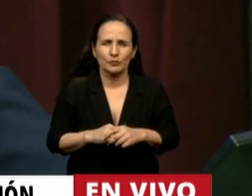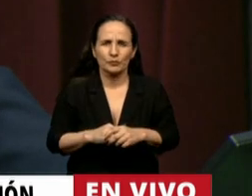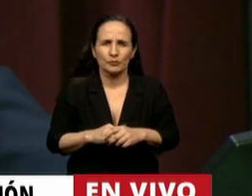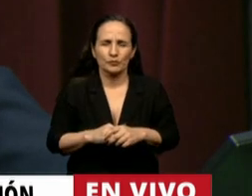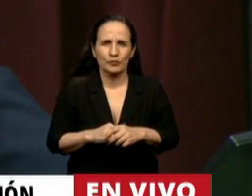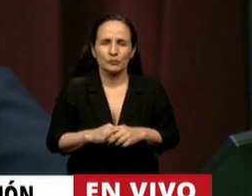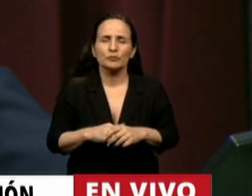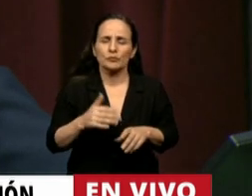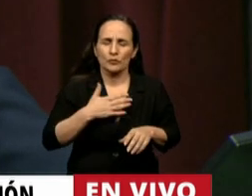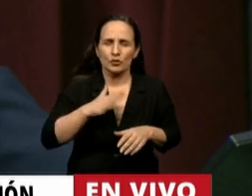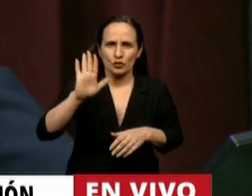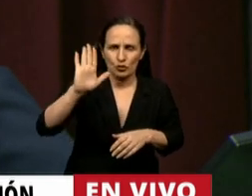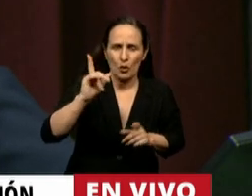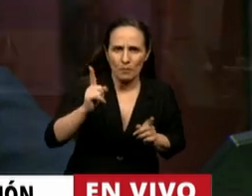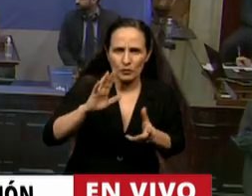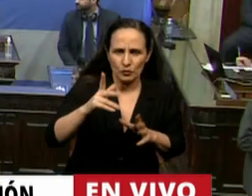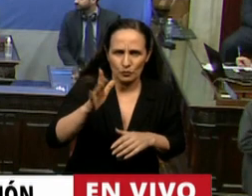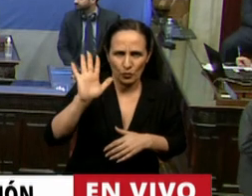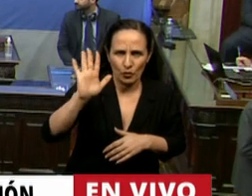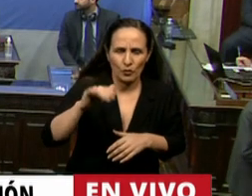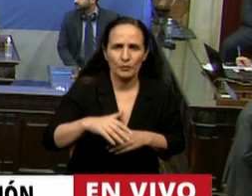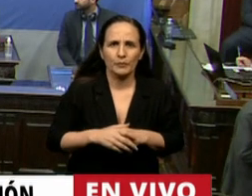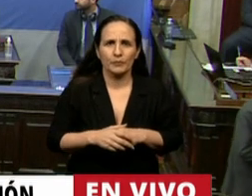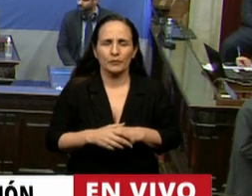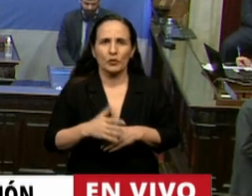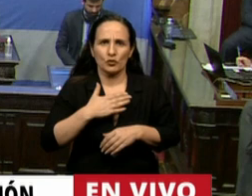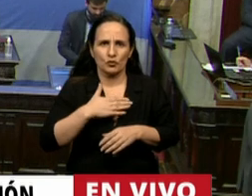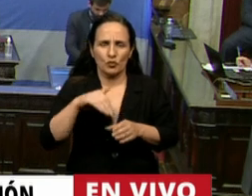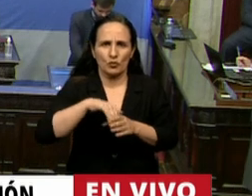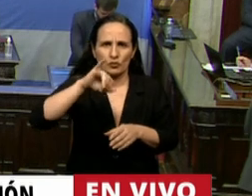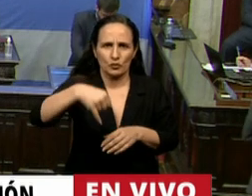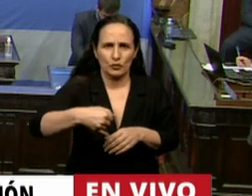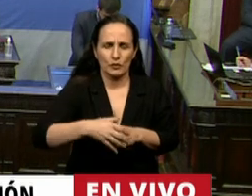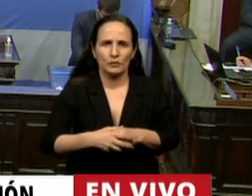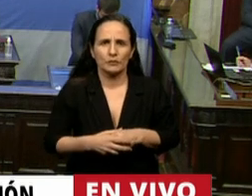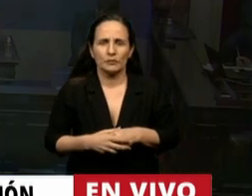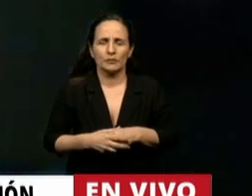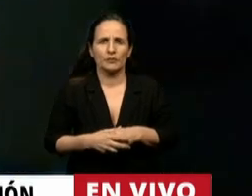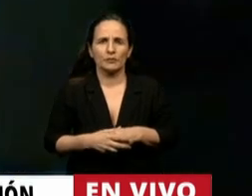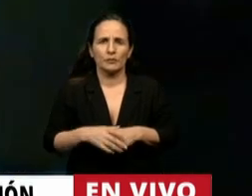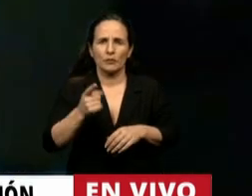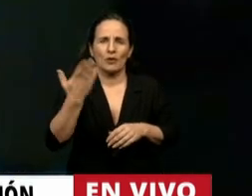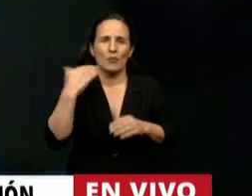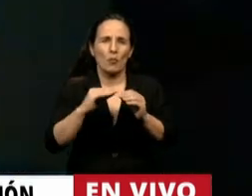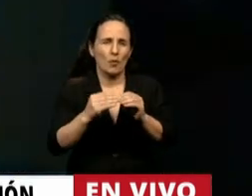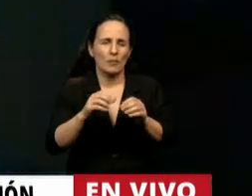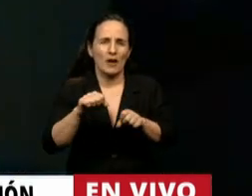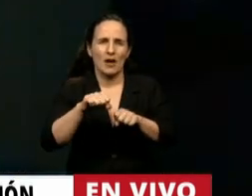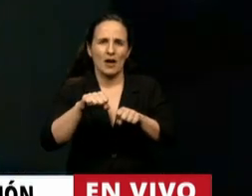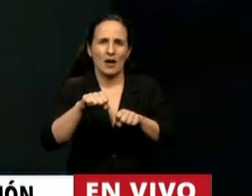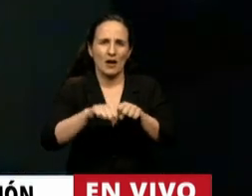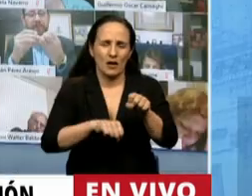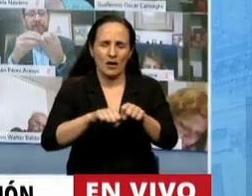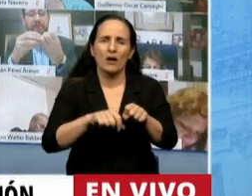en el mismo sentido señor presidente para el sentido de Mi voto es afirmativo diput de conexión también